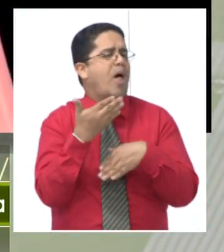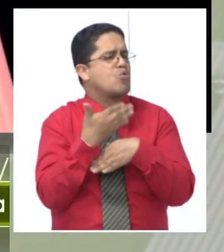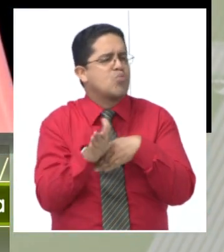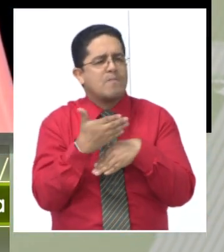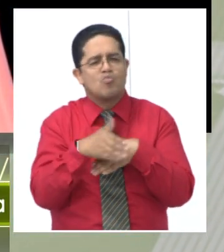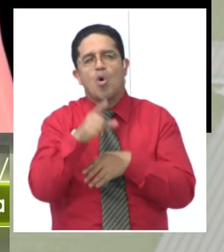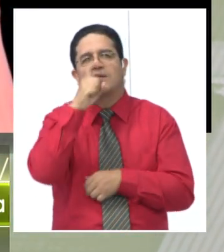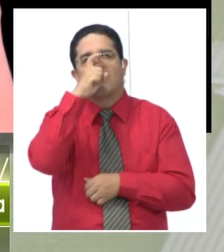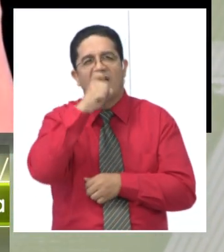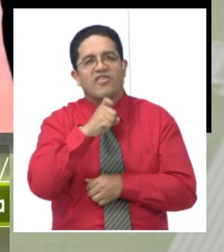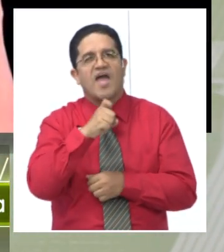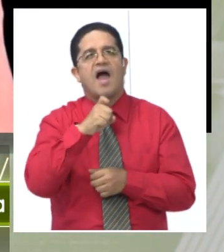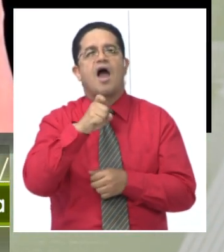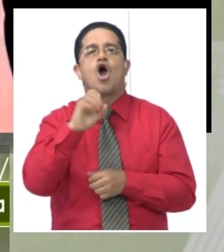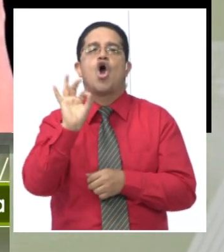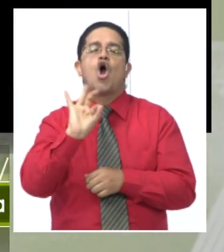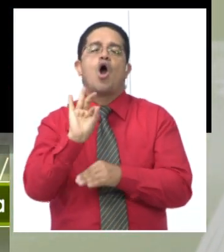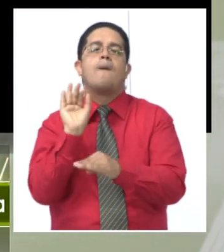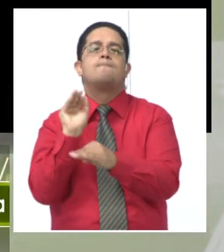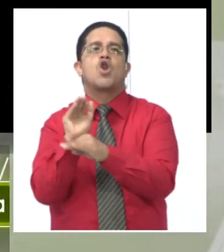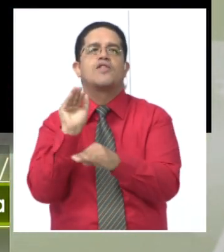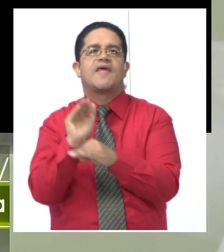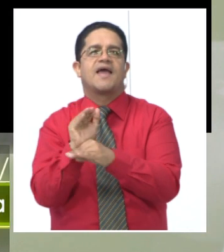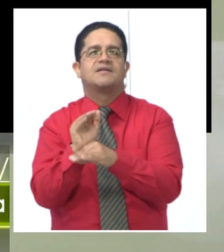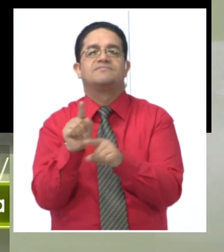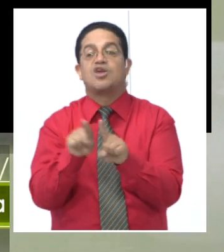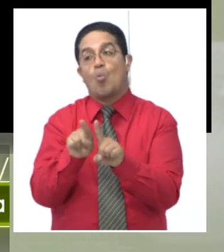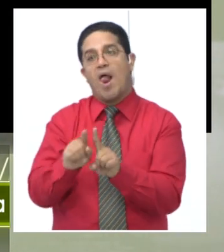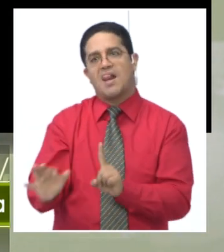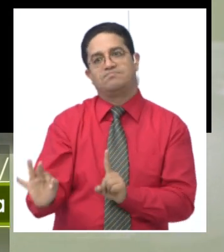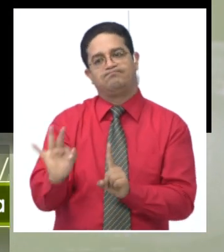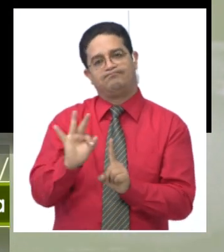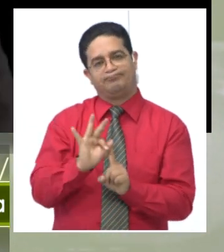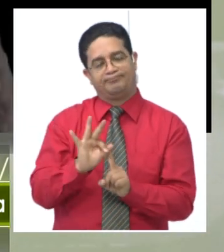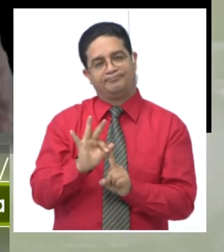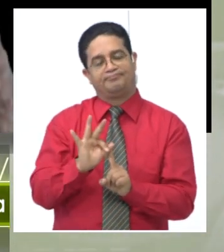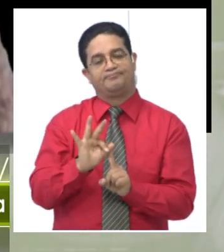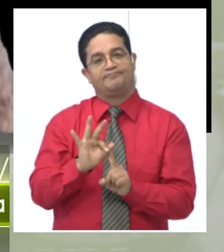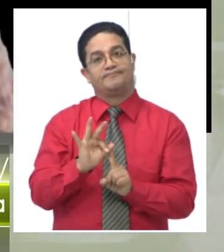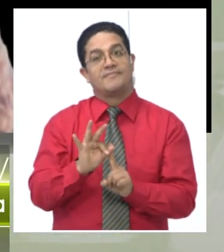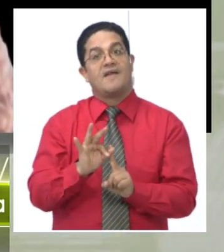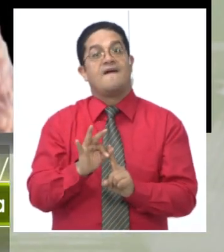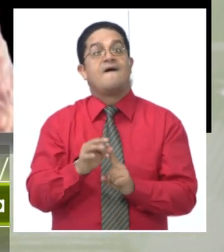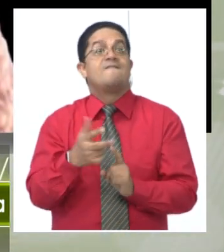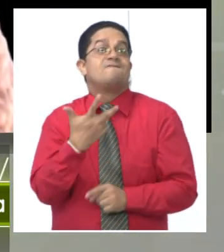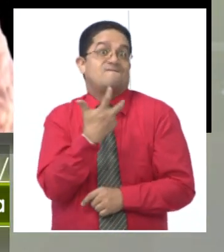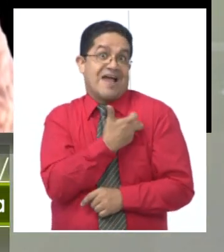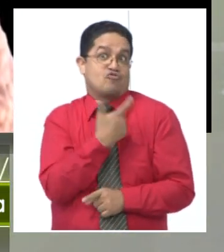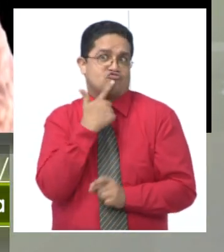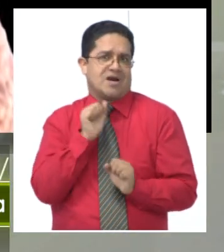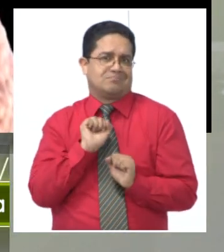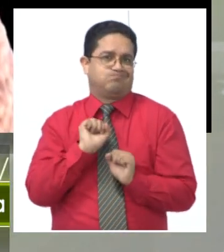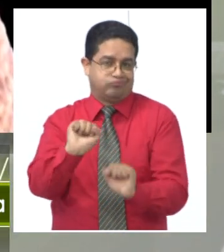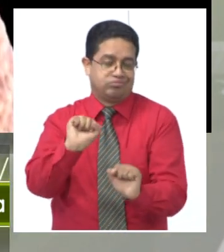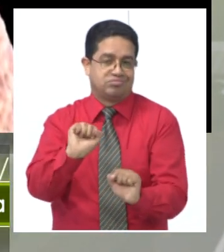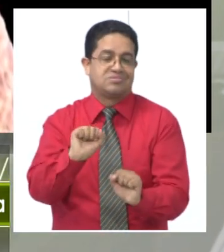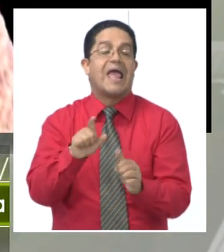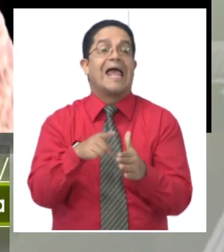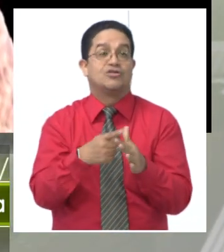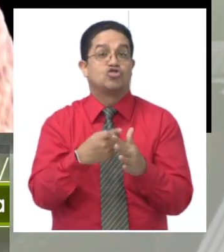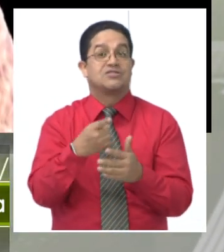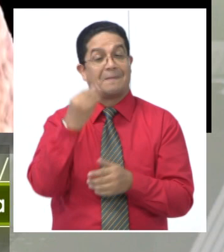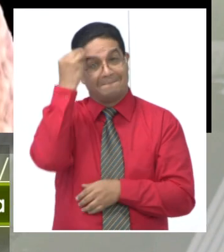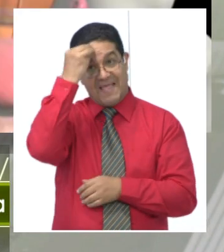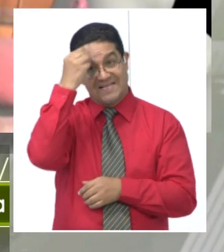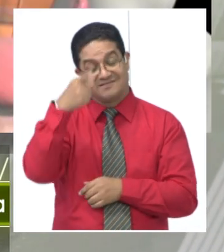en relación a proteger, como la infección natural no produce anticuerpos, la vacuna sí, y entonces el virus se piensa que se